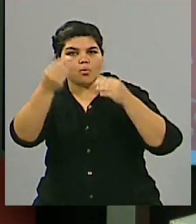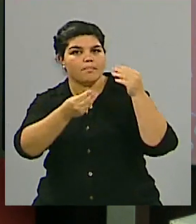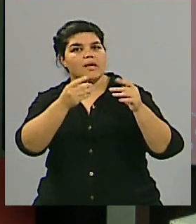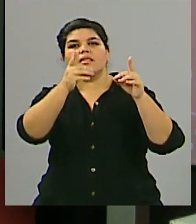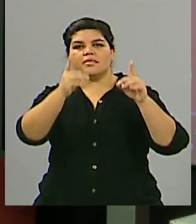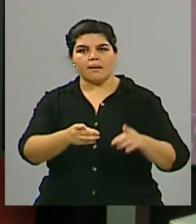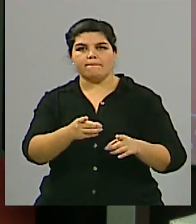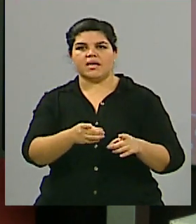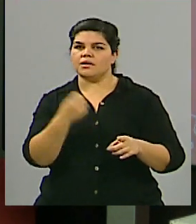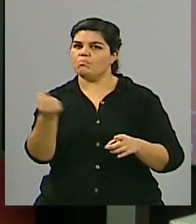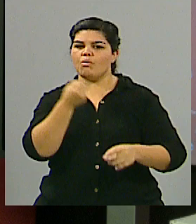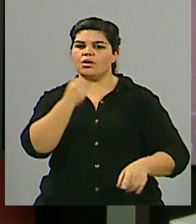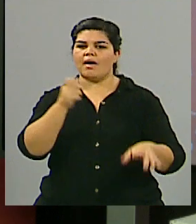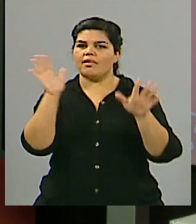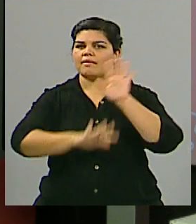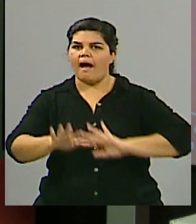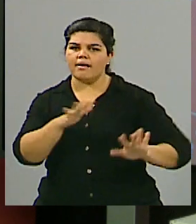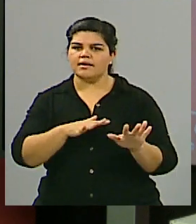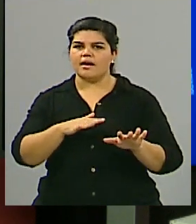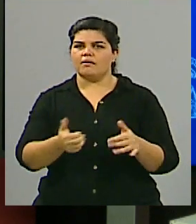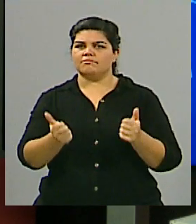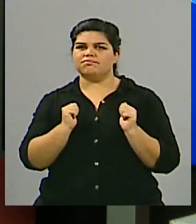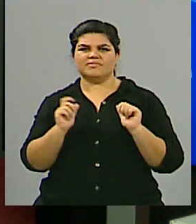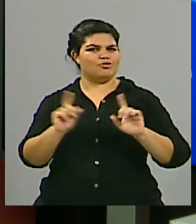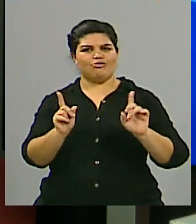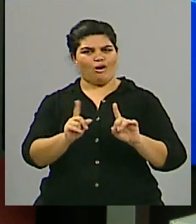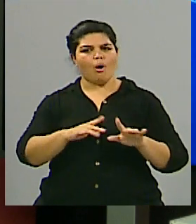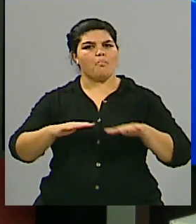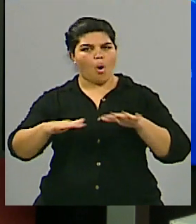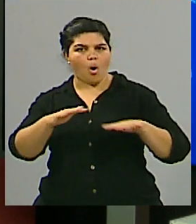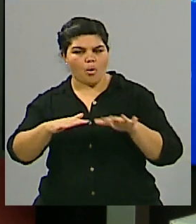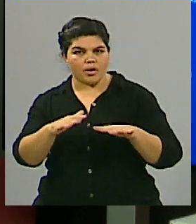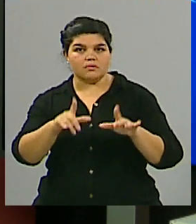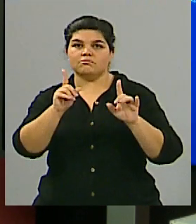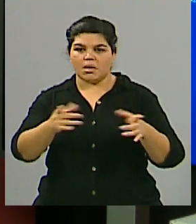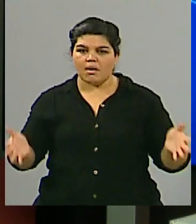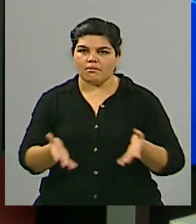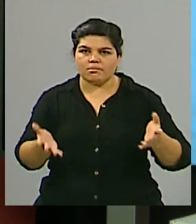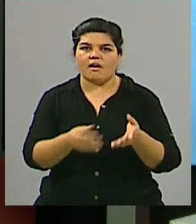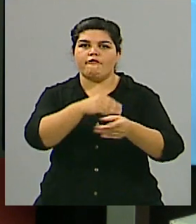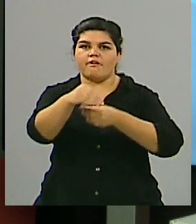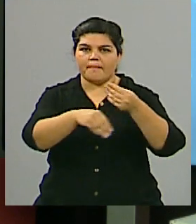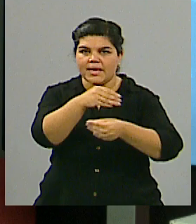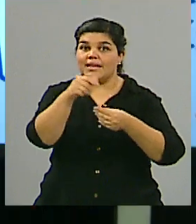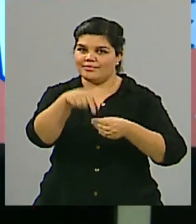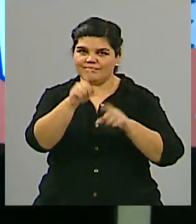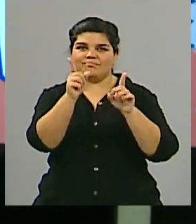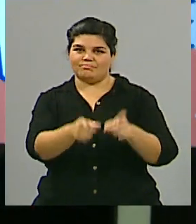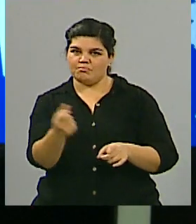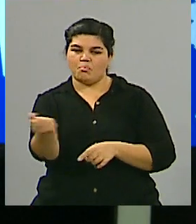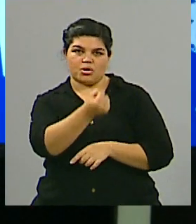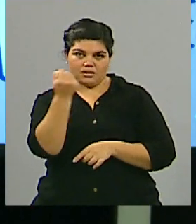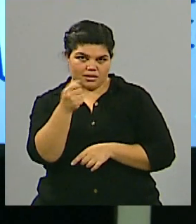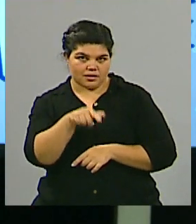área docente, obviamente, pero también del área del propio ámbito familiar, y eso también es importante, ¿no? Sí, es